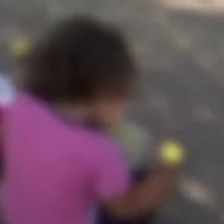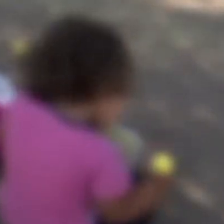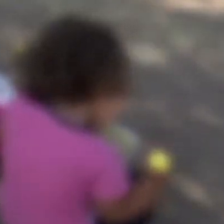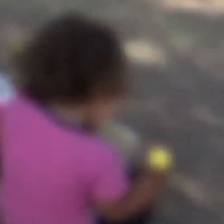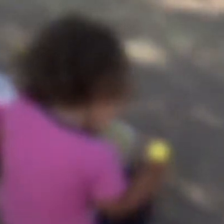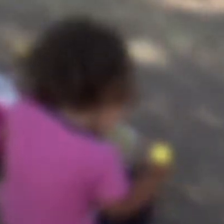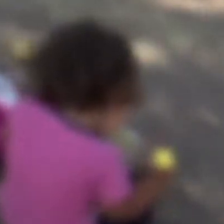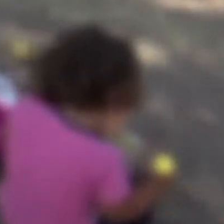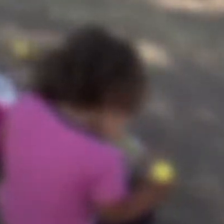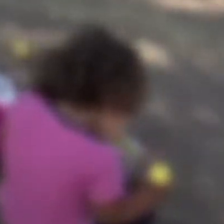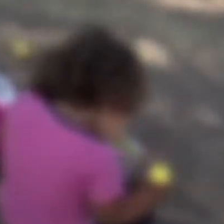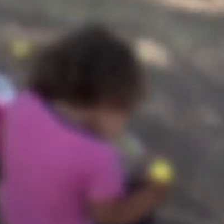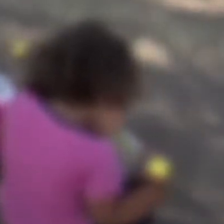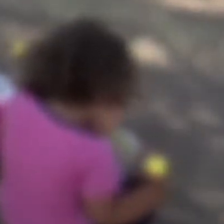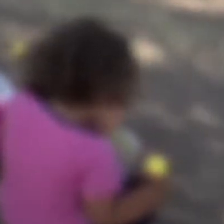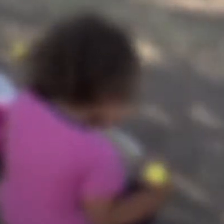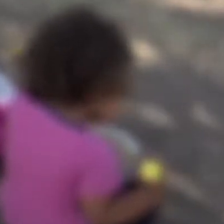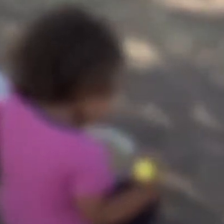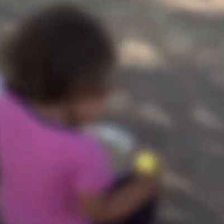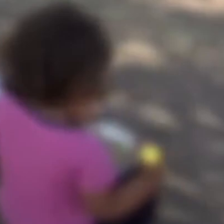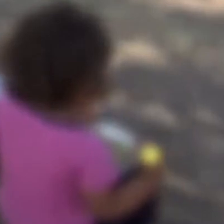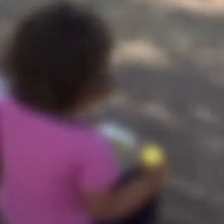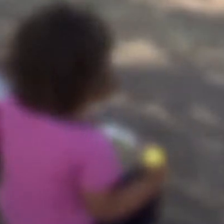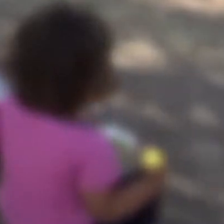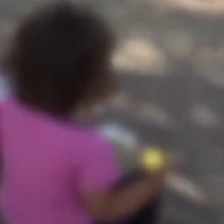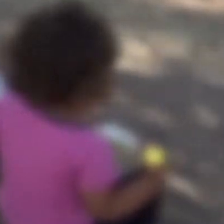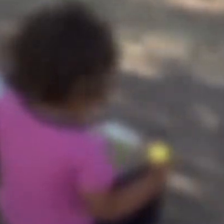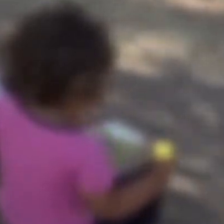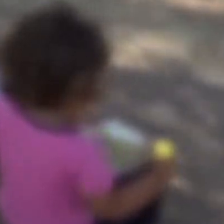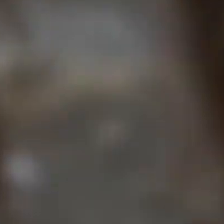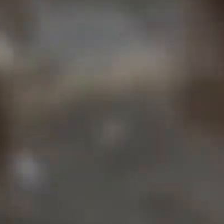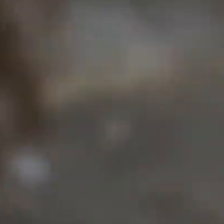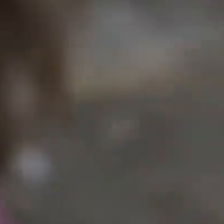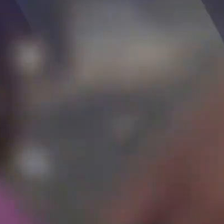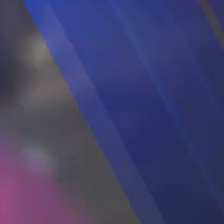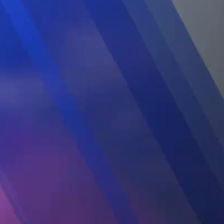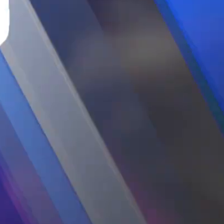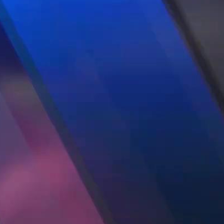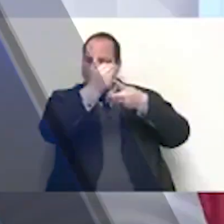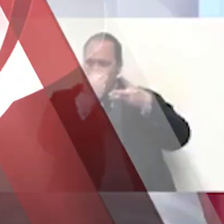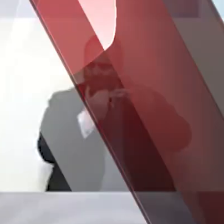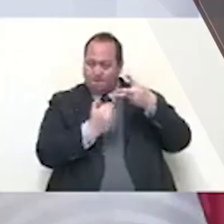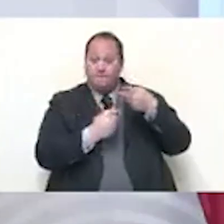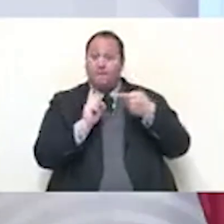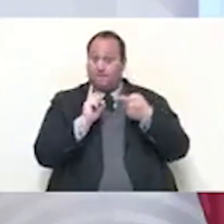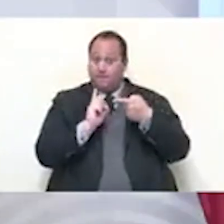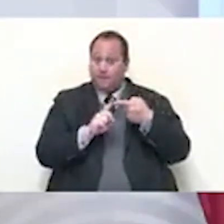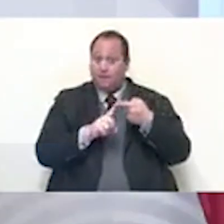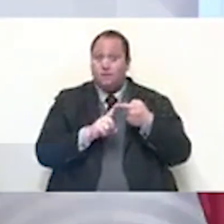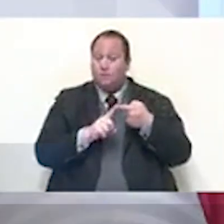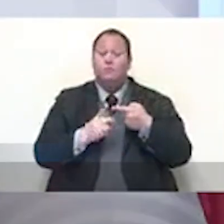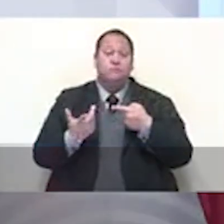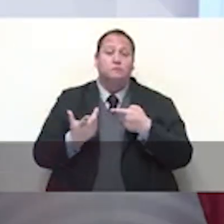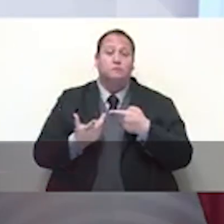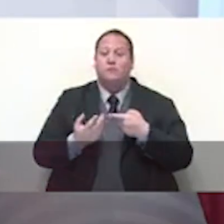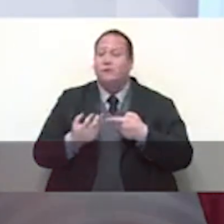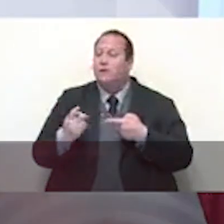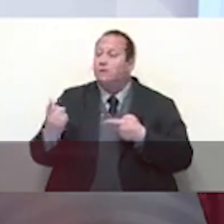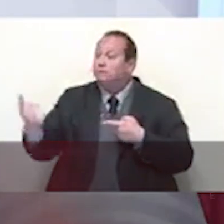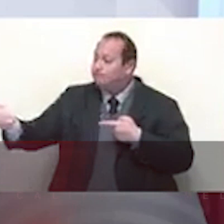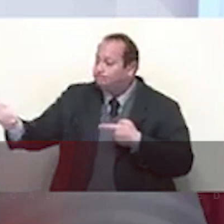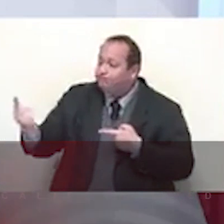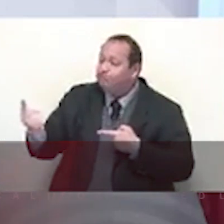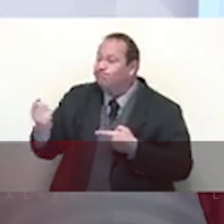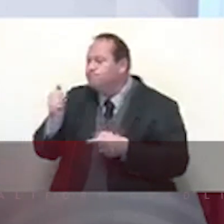socioeconómico de la familia para detectar las necesidades que llevaron a los menores a laborar. La primera es la atención y la